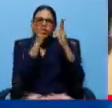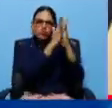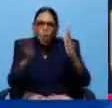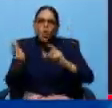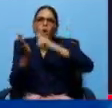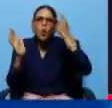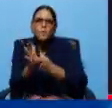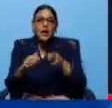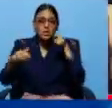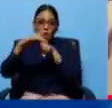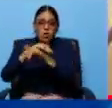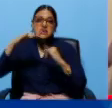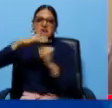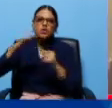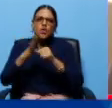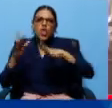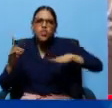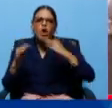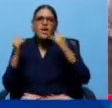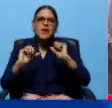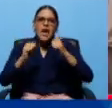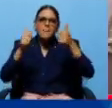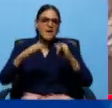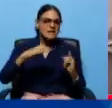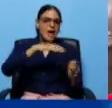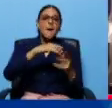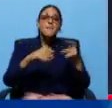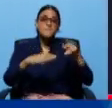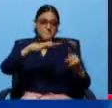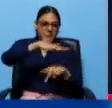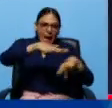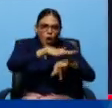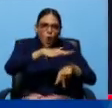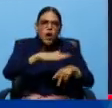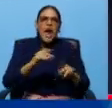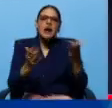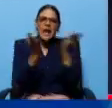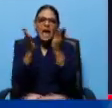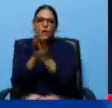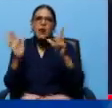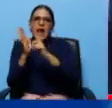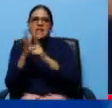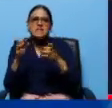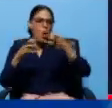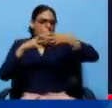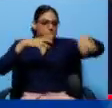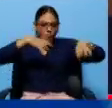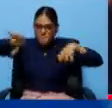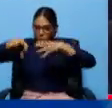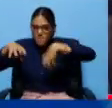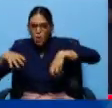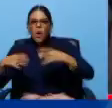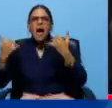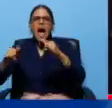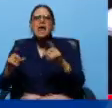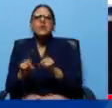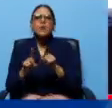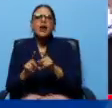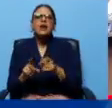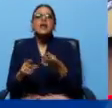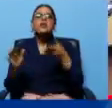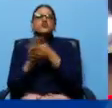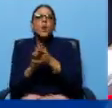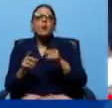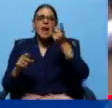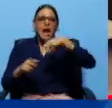instituciones donde el preescolar, la escuela, el liceo están separados desde el punto de vista de la infraestructura, tiende a haber mayor deserción